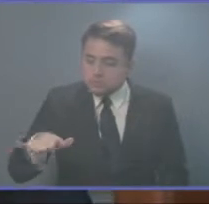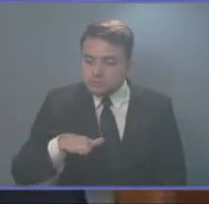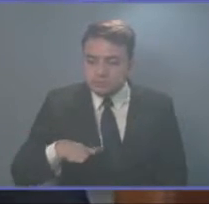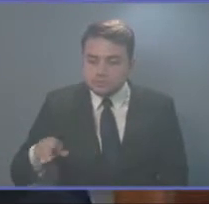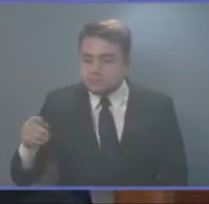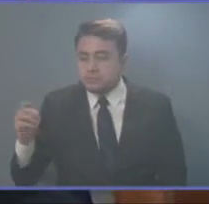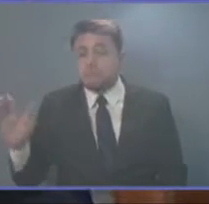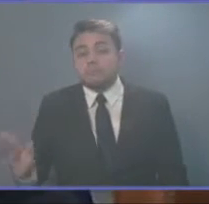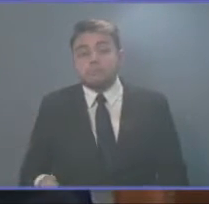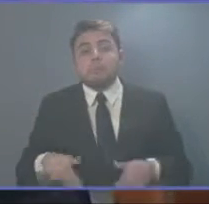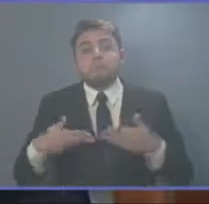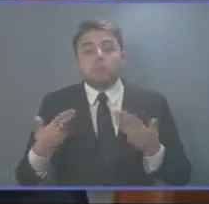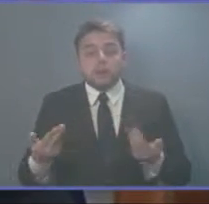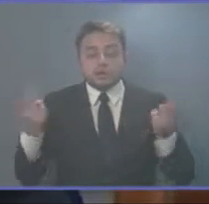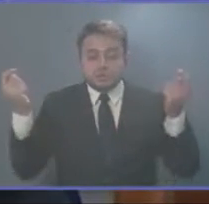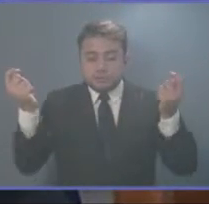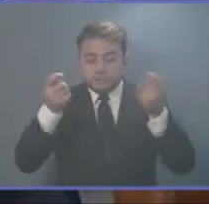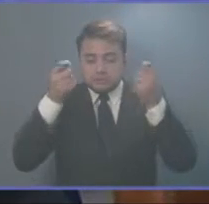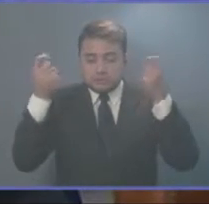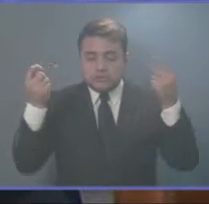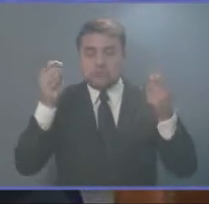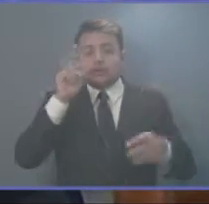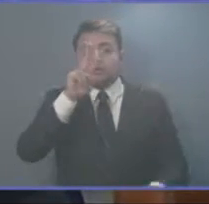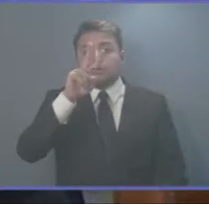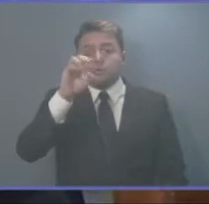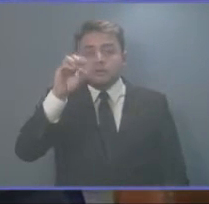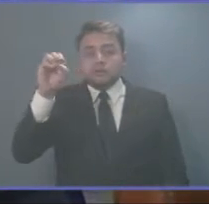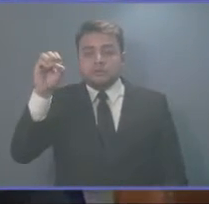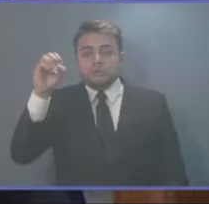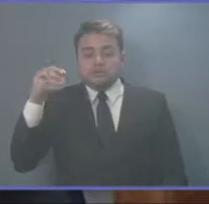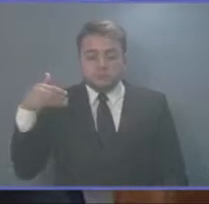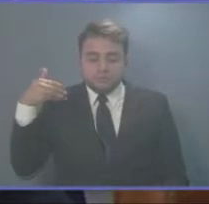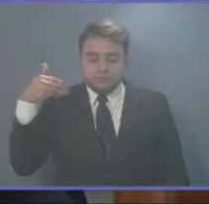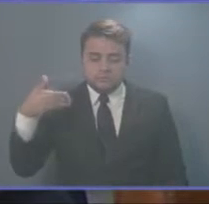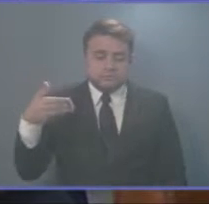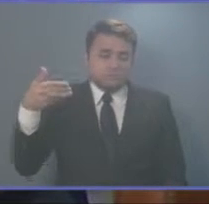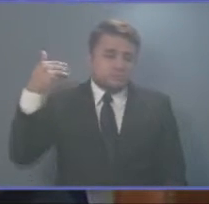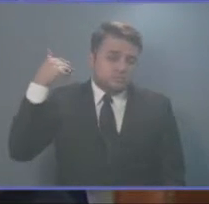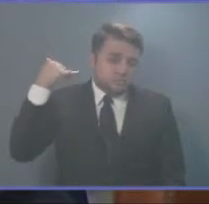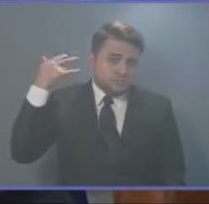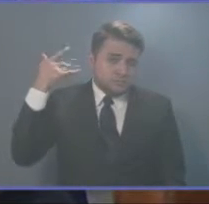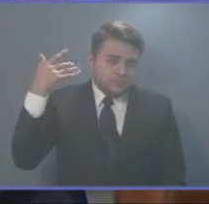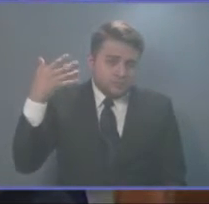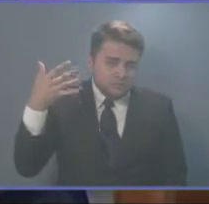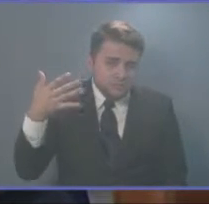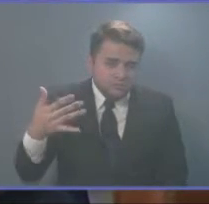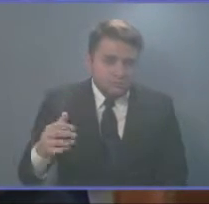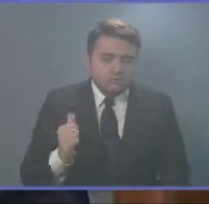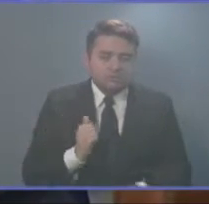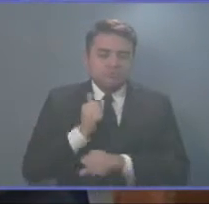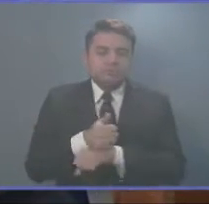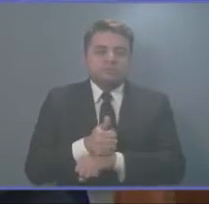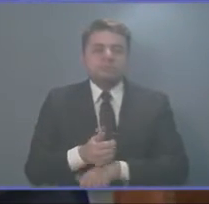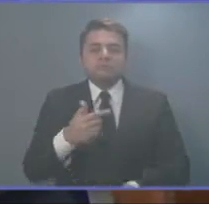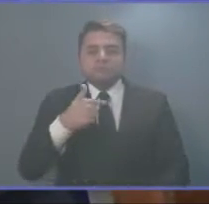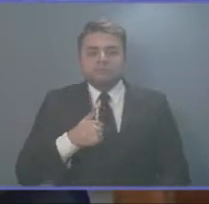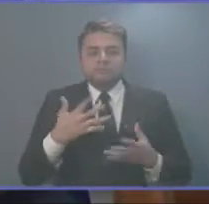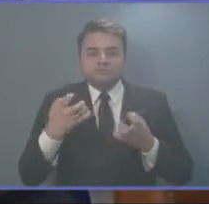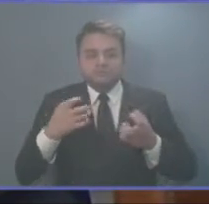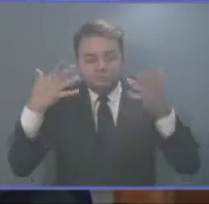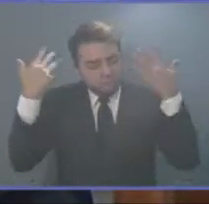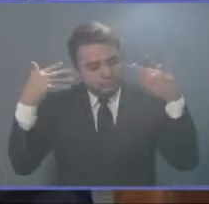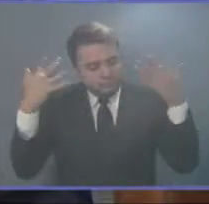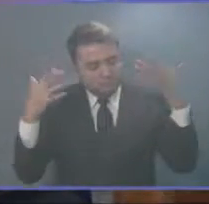para celebrar los 200 años de existencia, y quiero felicitar enormemente a este